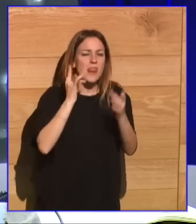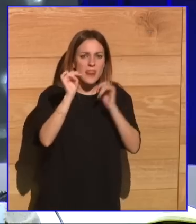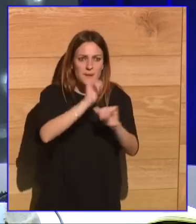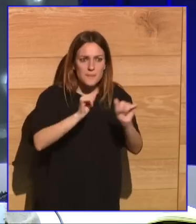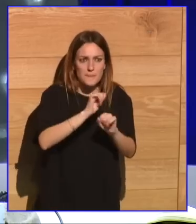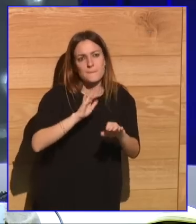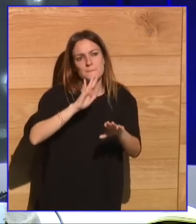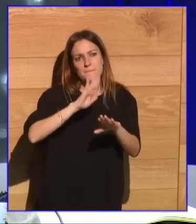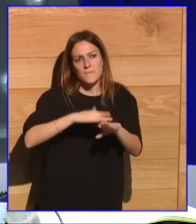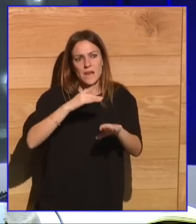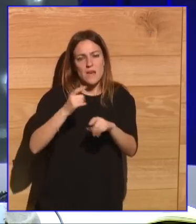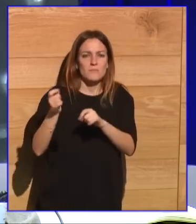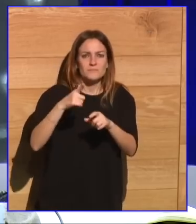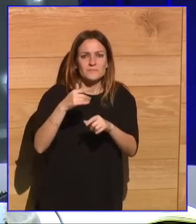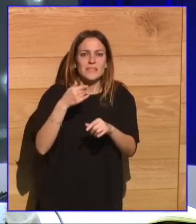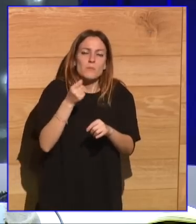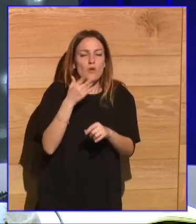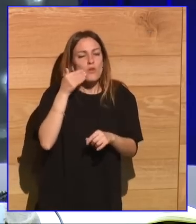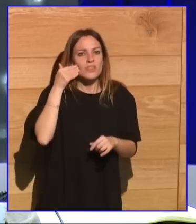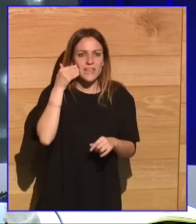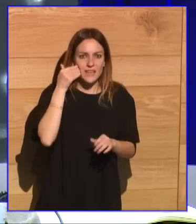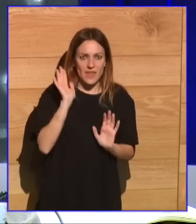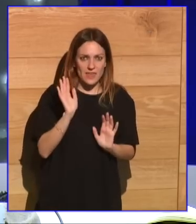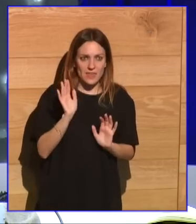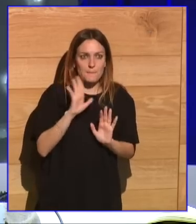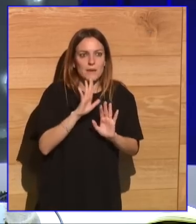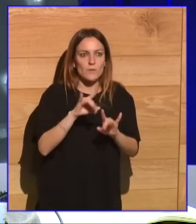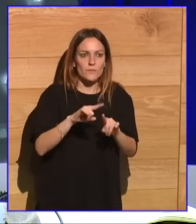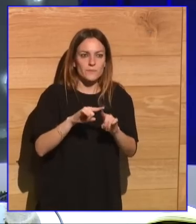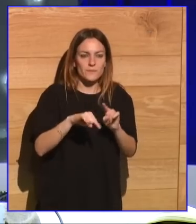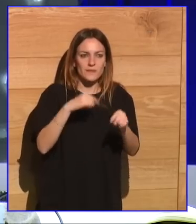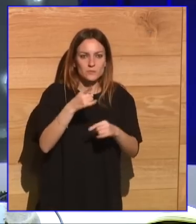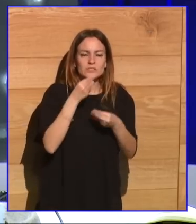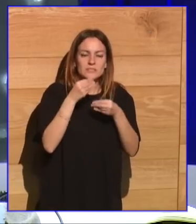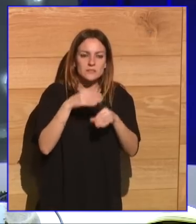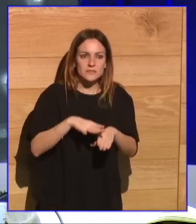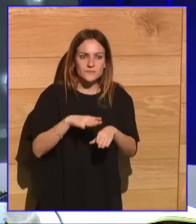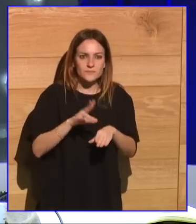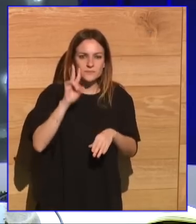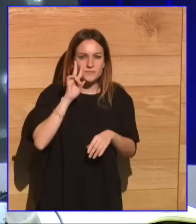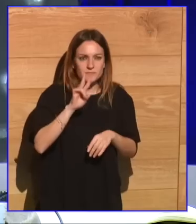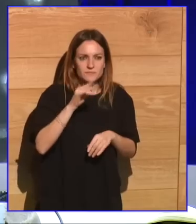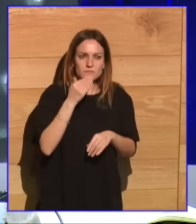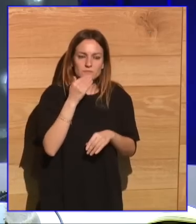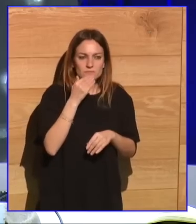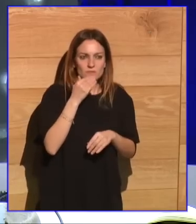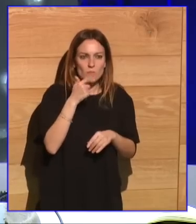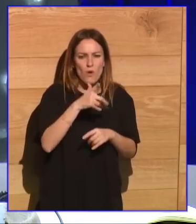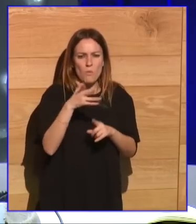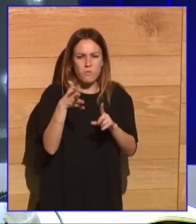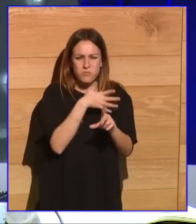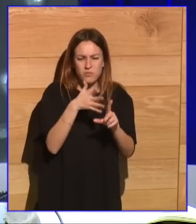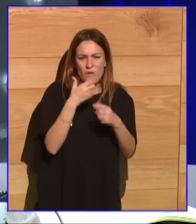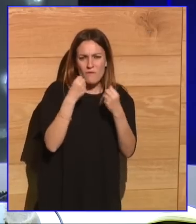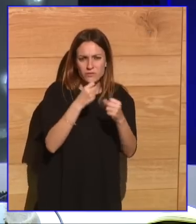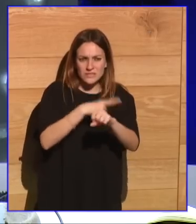llevarlo con la mayor dignidad posible. Pero claro, tampoco estamos viendo una historia en la que se les está tratando con enorme crueldad y